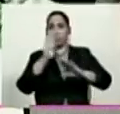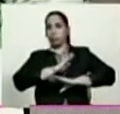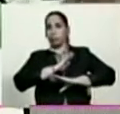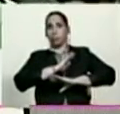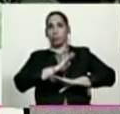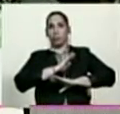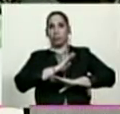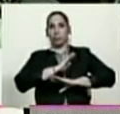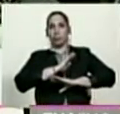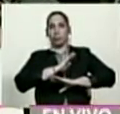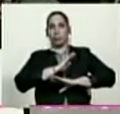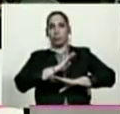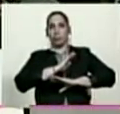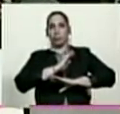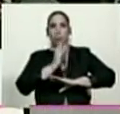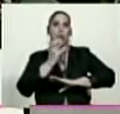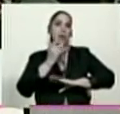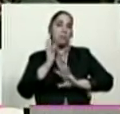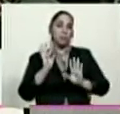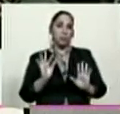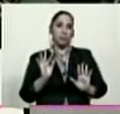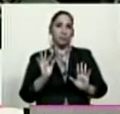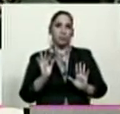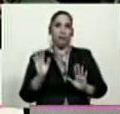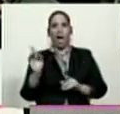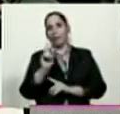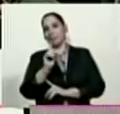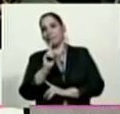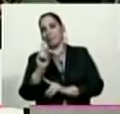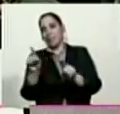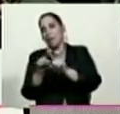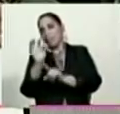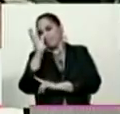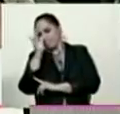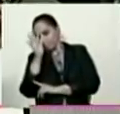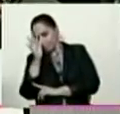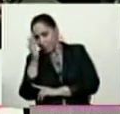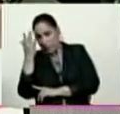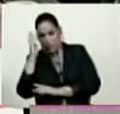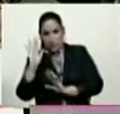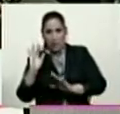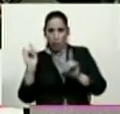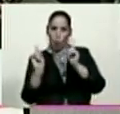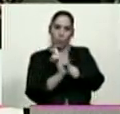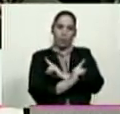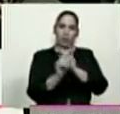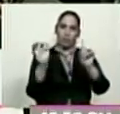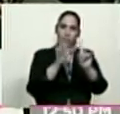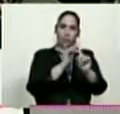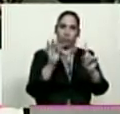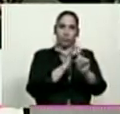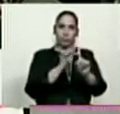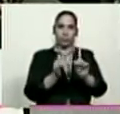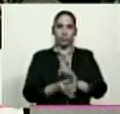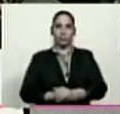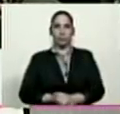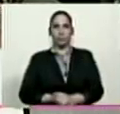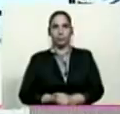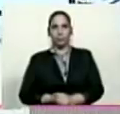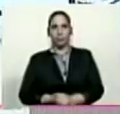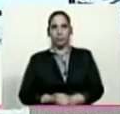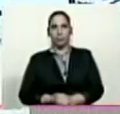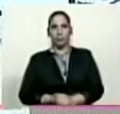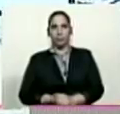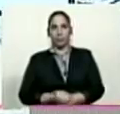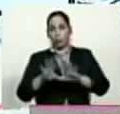por ejemplo. Ah, no, un show que pretende convertir en una provocación. Hemos